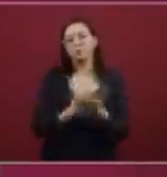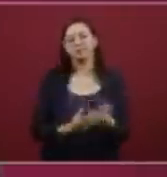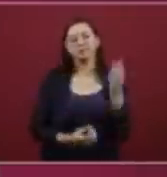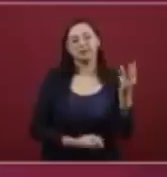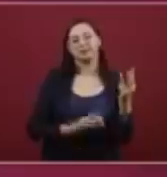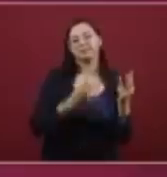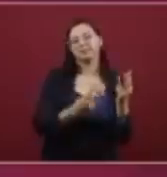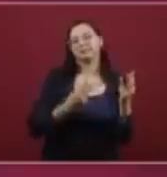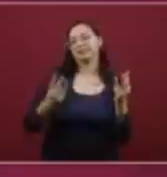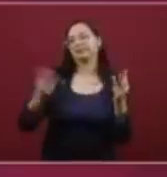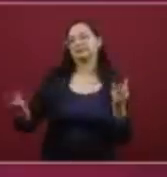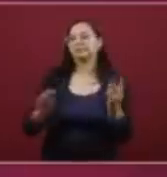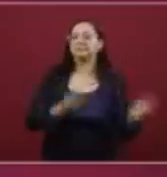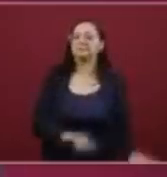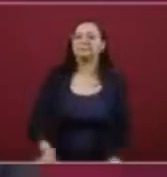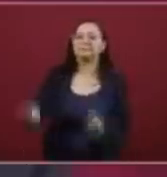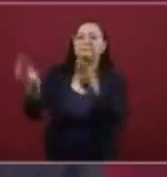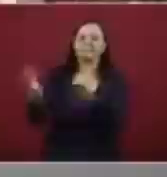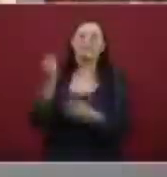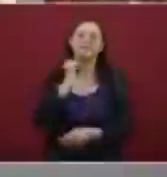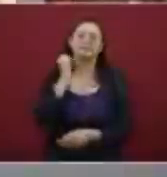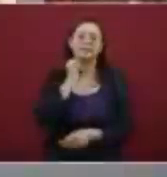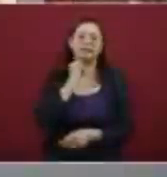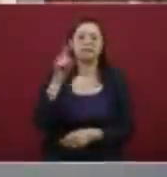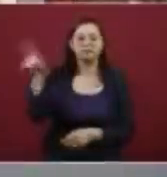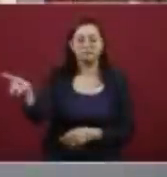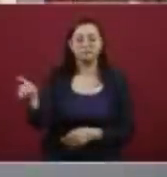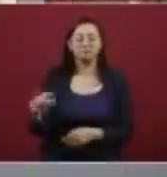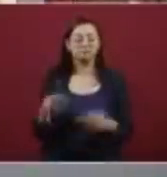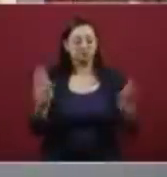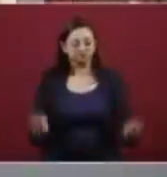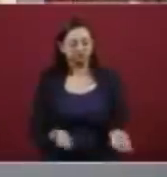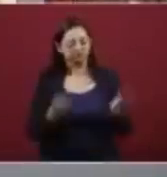Si el Senado las rechaza,